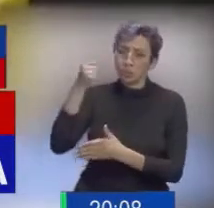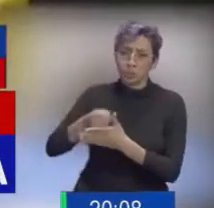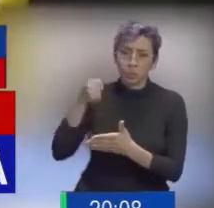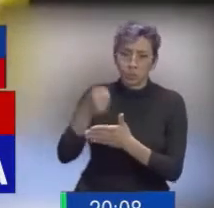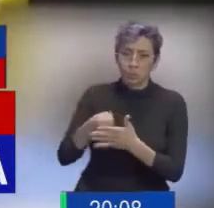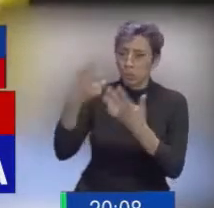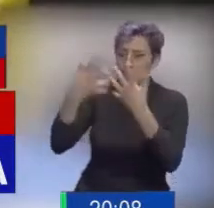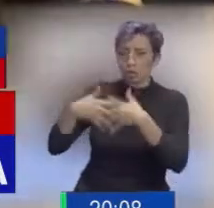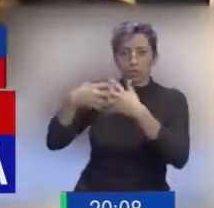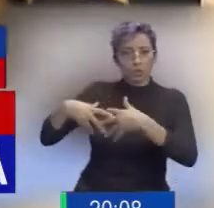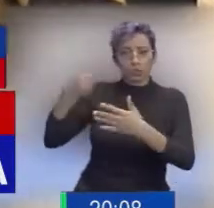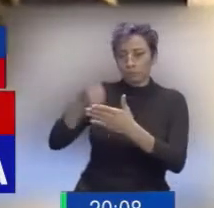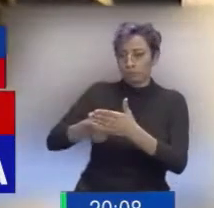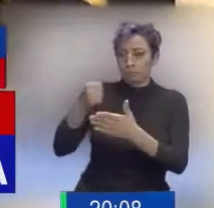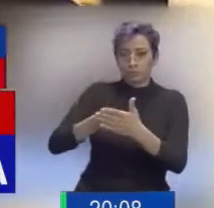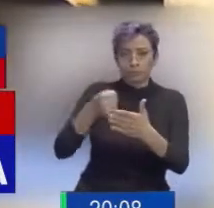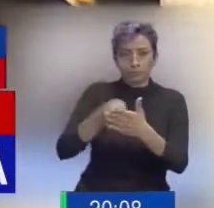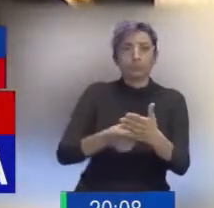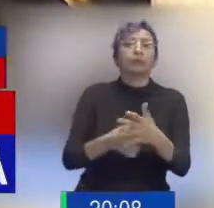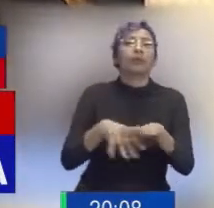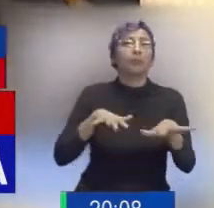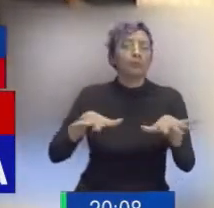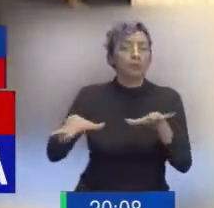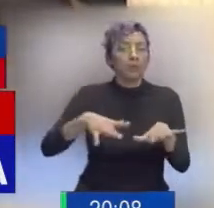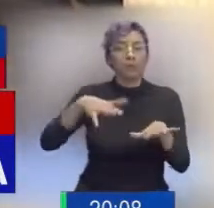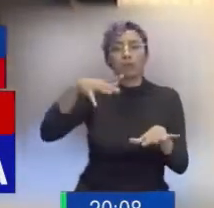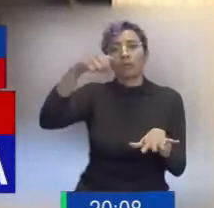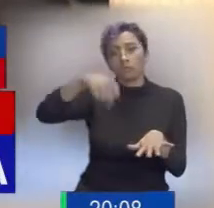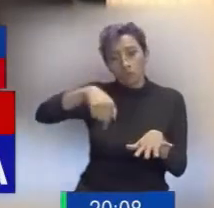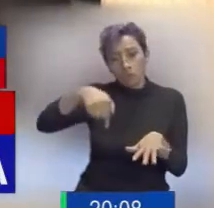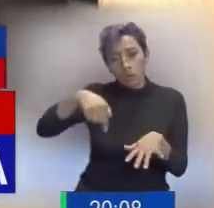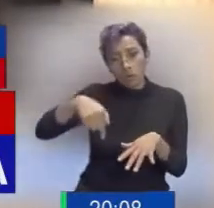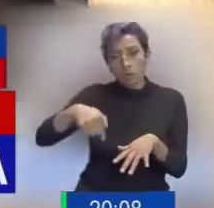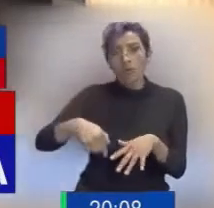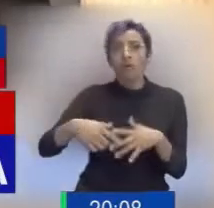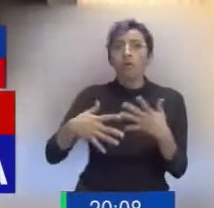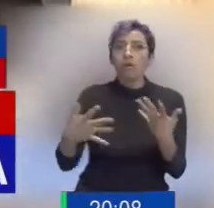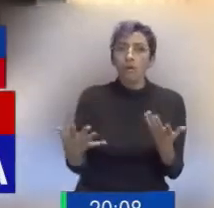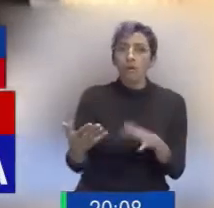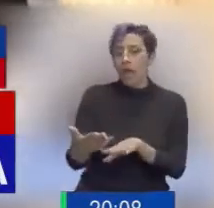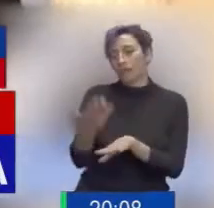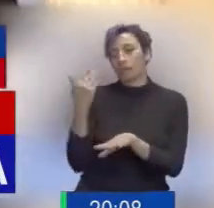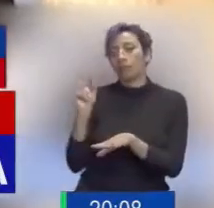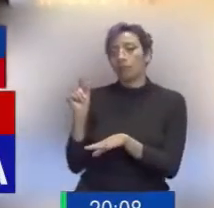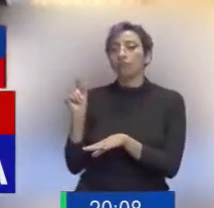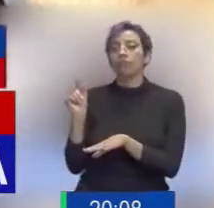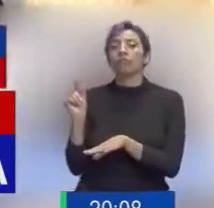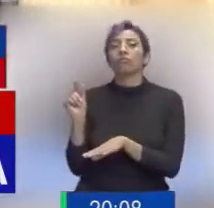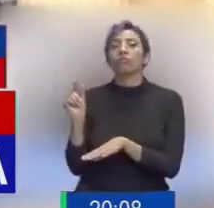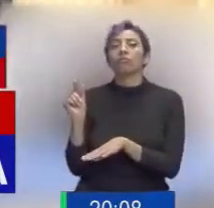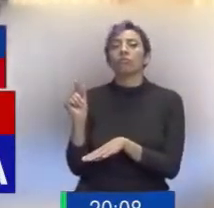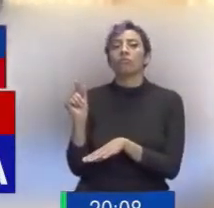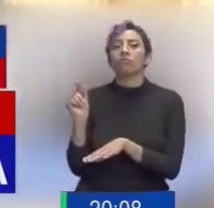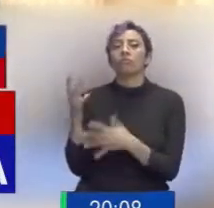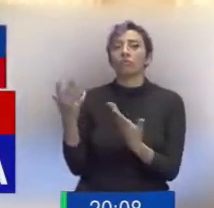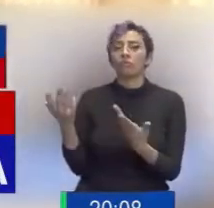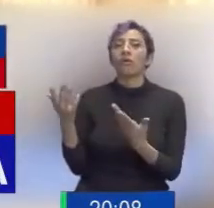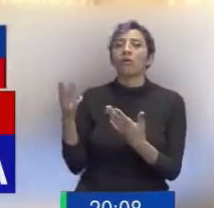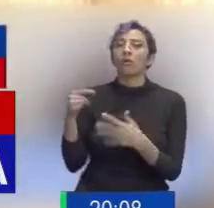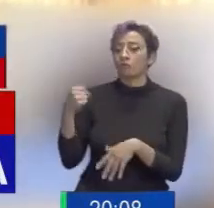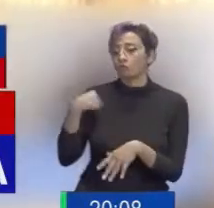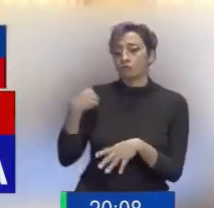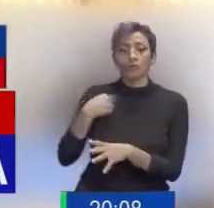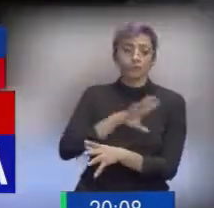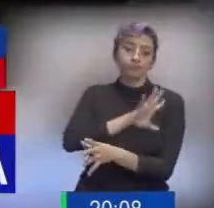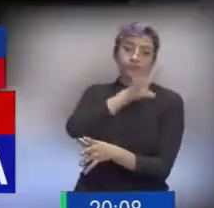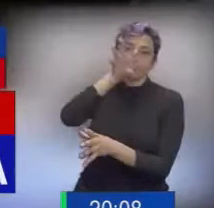proyecto. Tristemente, o lastimosamente, como dijiste vos recién, yo me incorporé a la lucha porque, bueno,